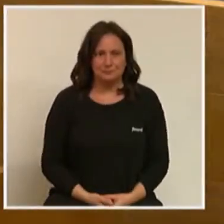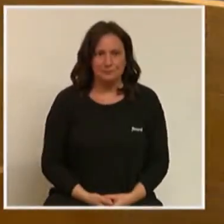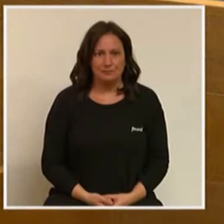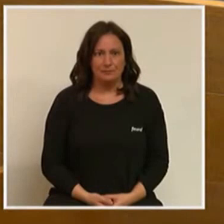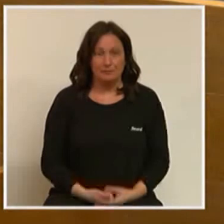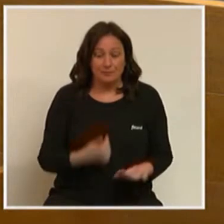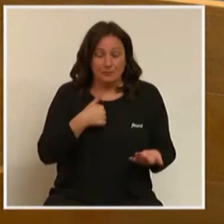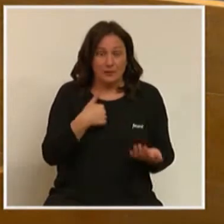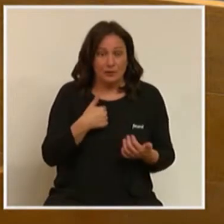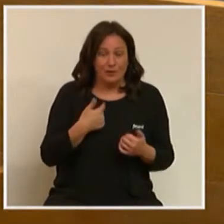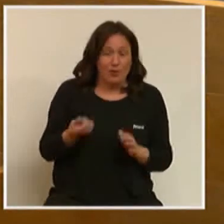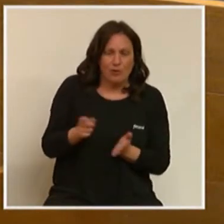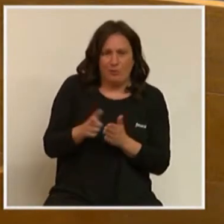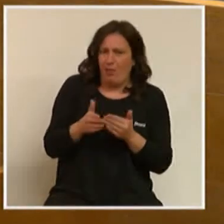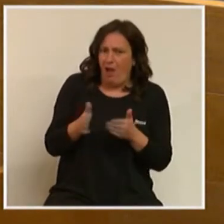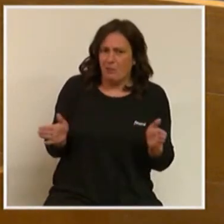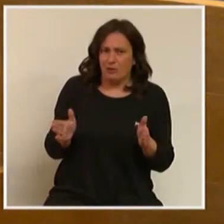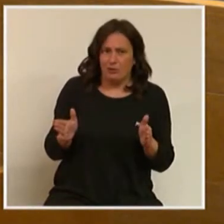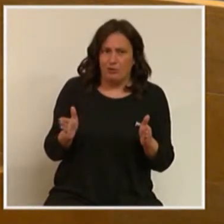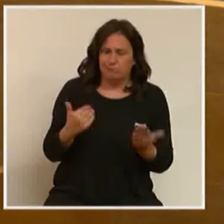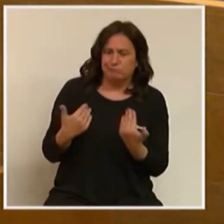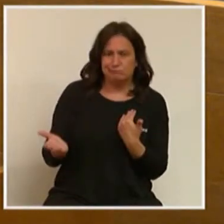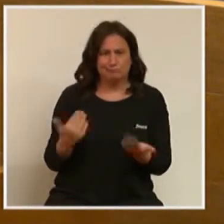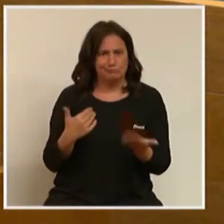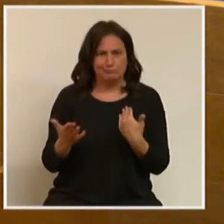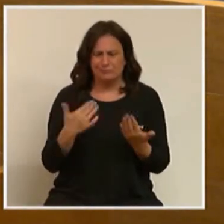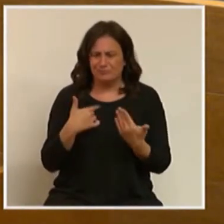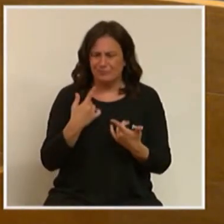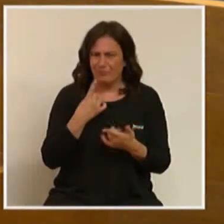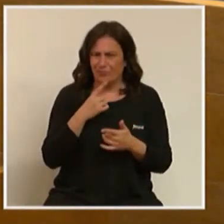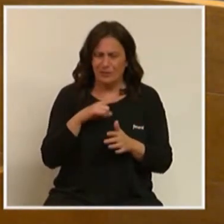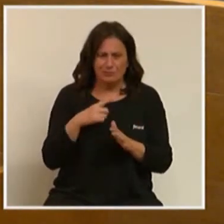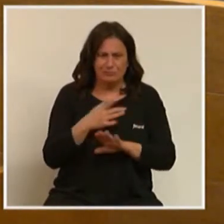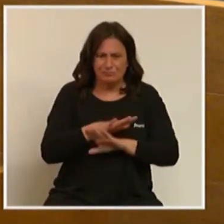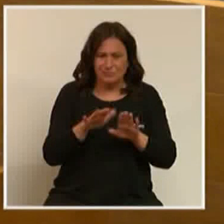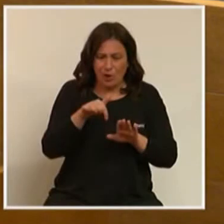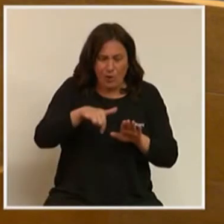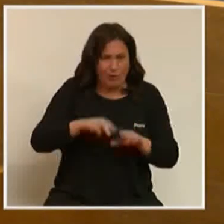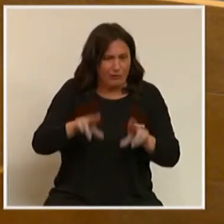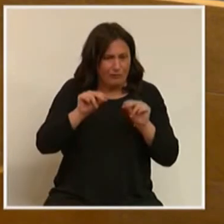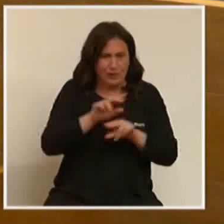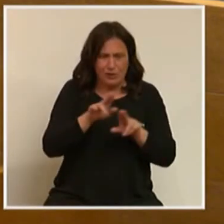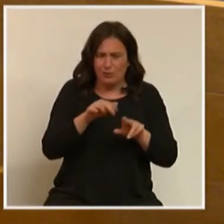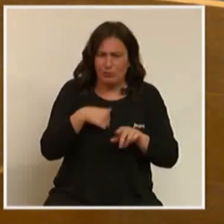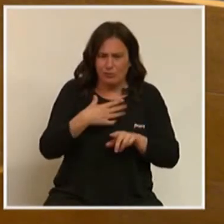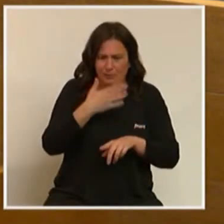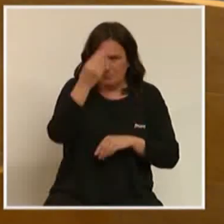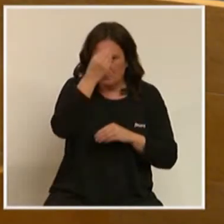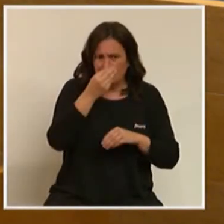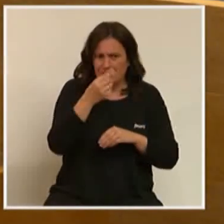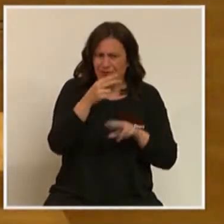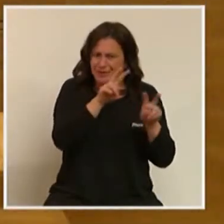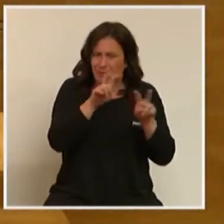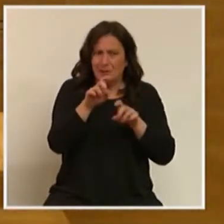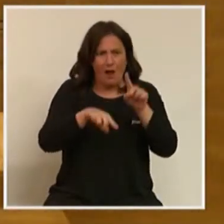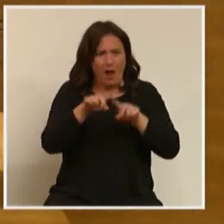Yo le vuelvo a tender la mano. Mi determinación es absoluta. No acaba hoy. Hay asuntos en los que creo que podemos y debemos